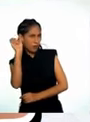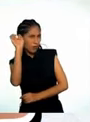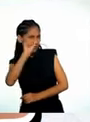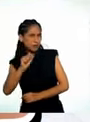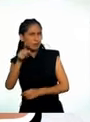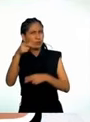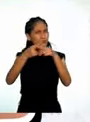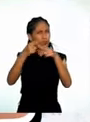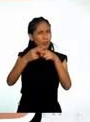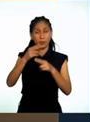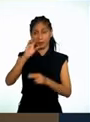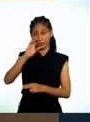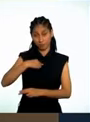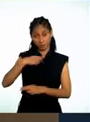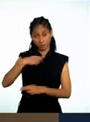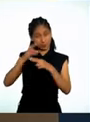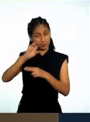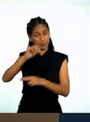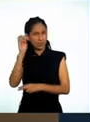camila